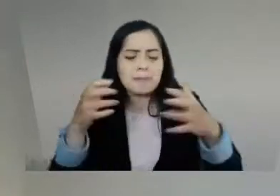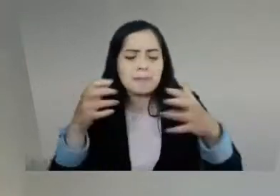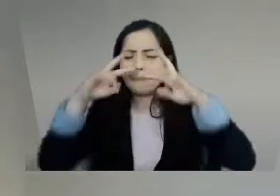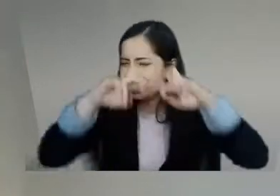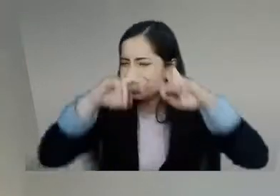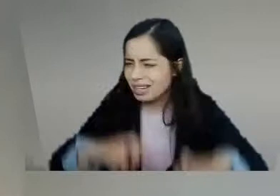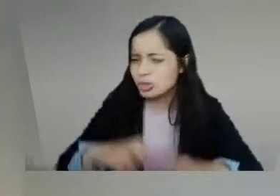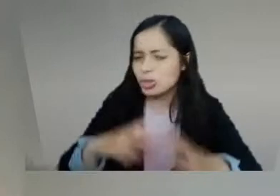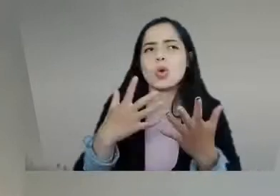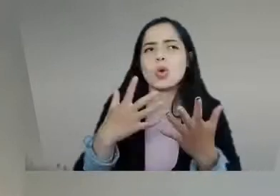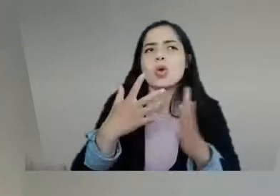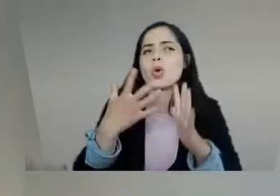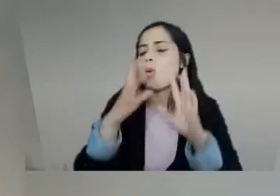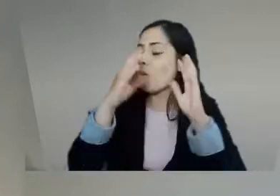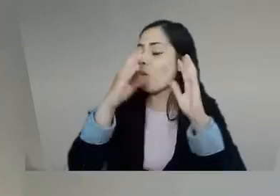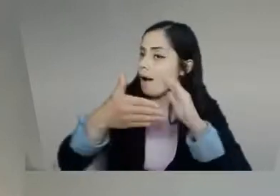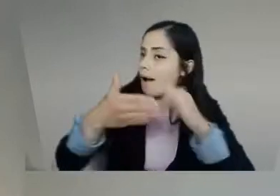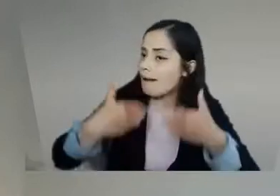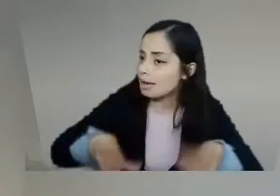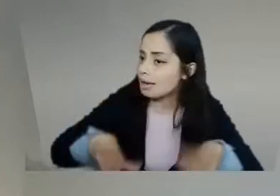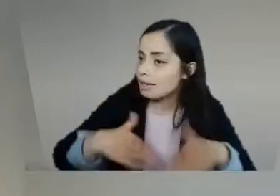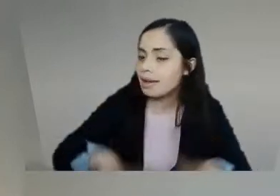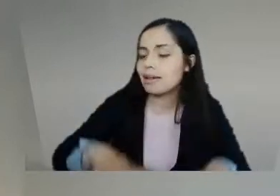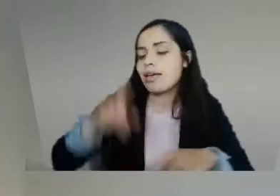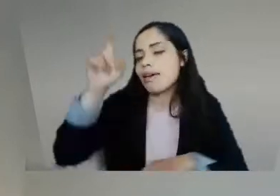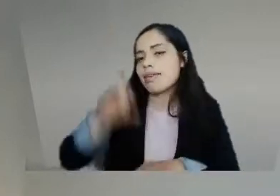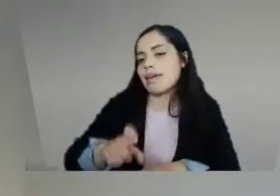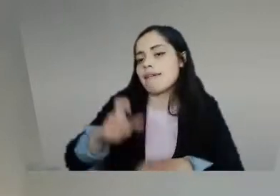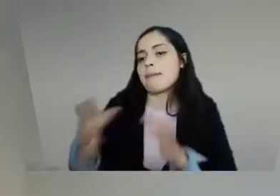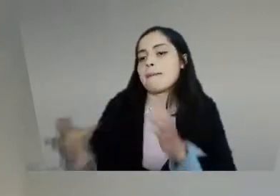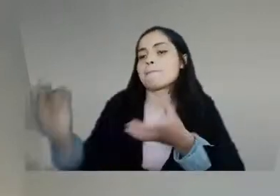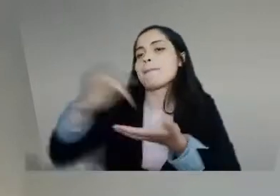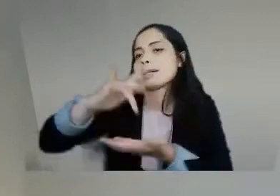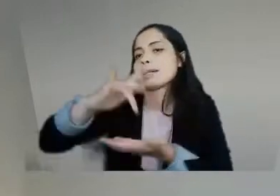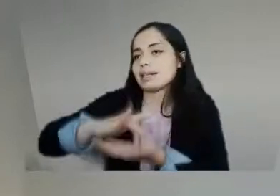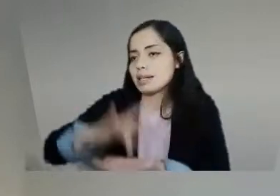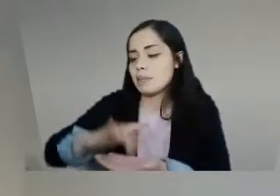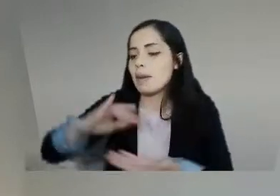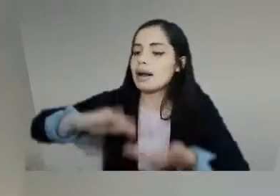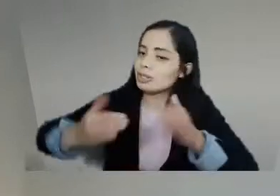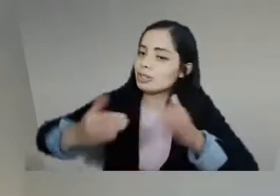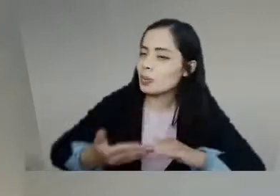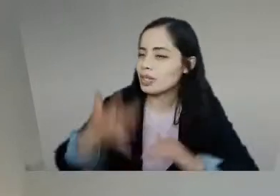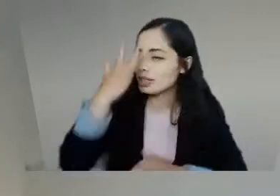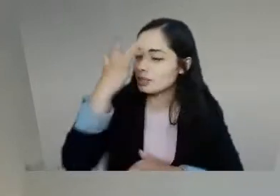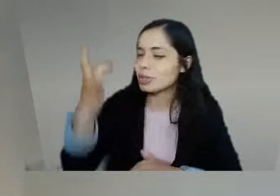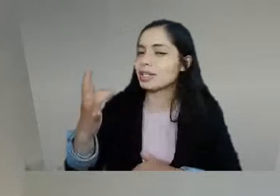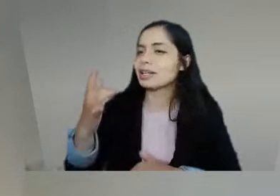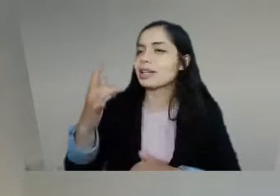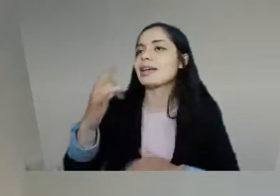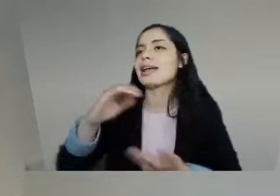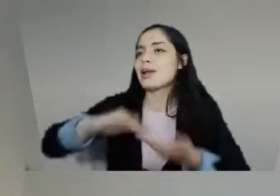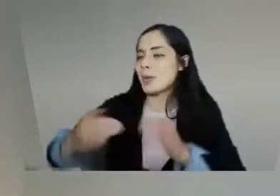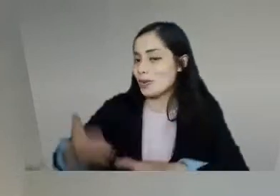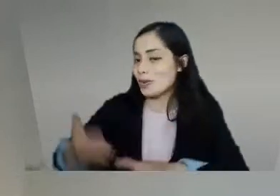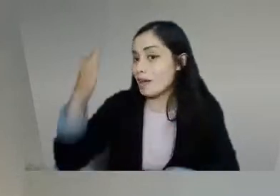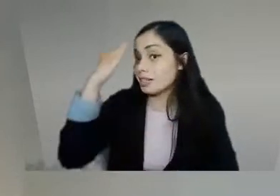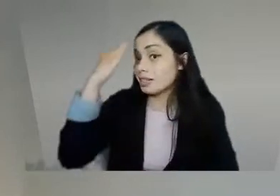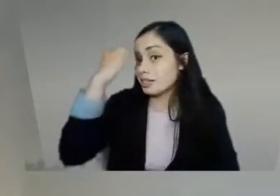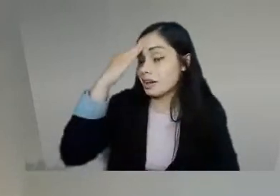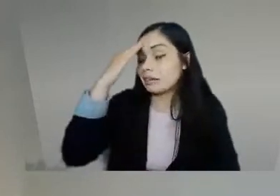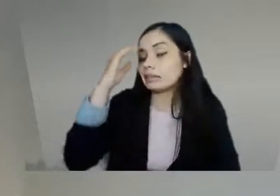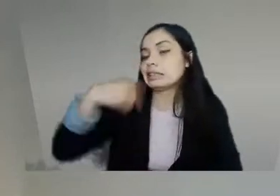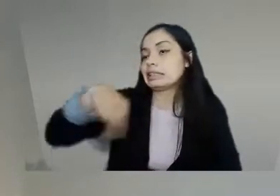conocimiento, uno puede hacer, o estos proyectos pueden ser eficaces o no, en la medida en que